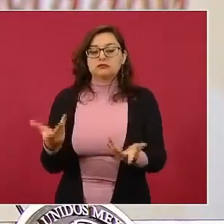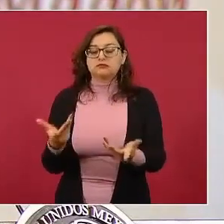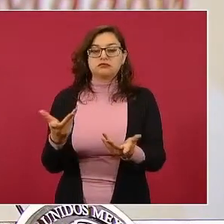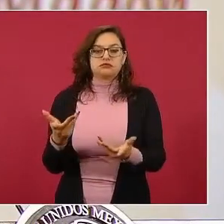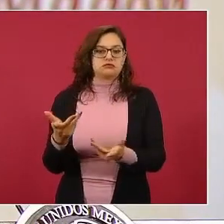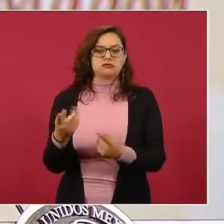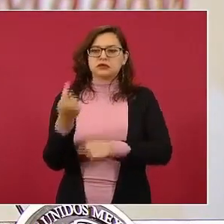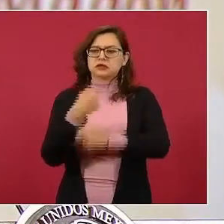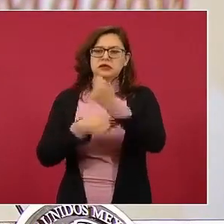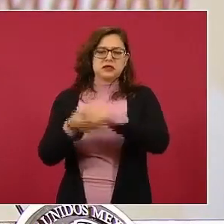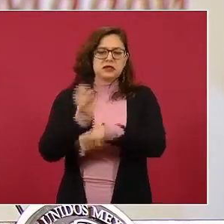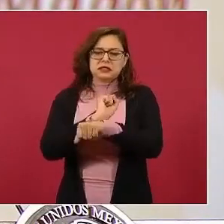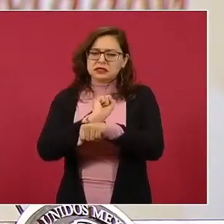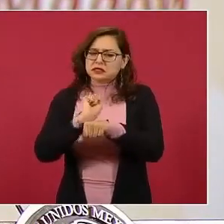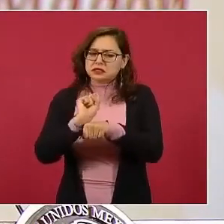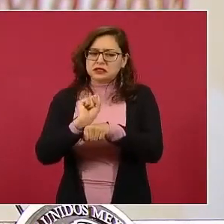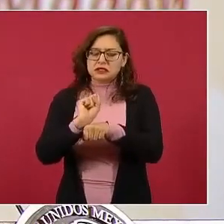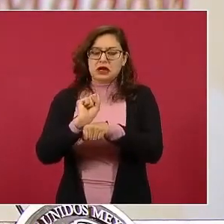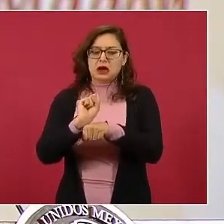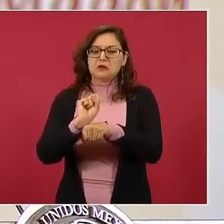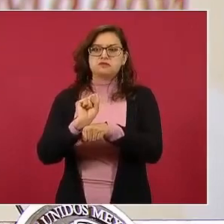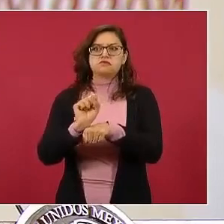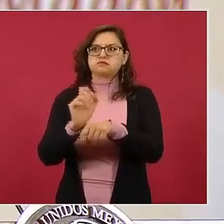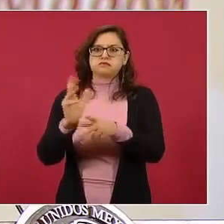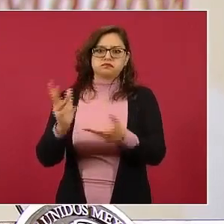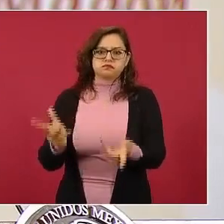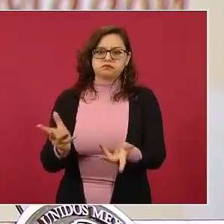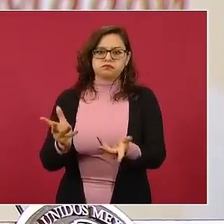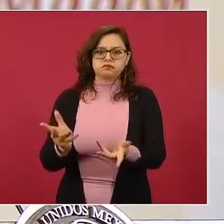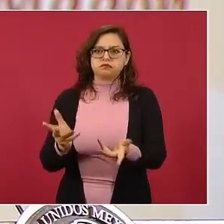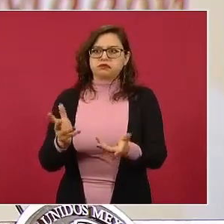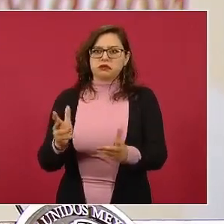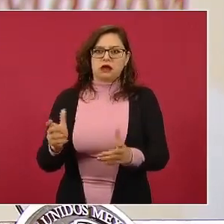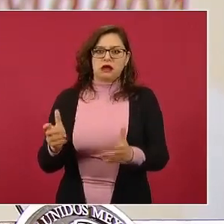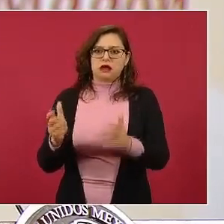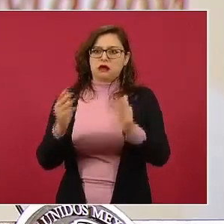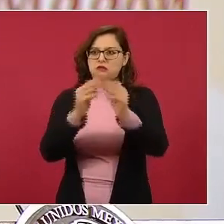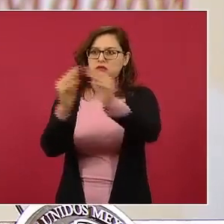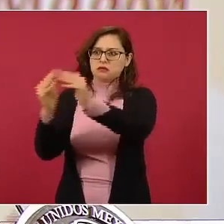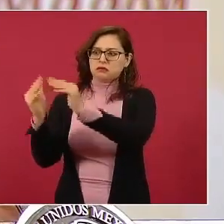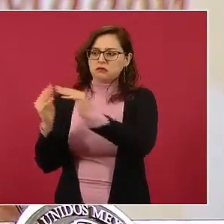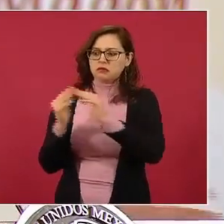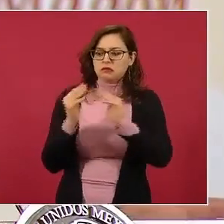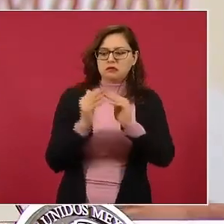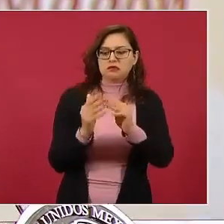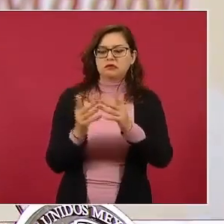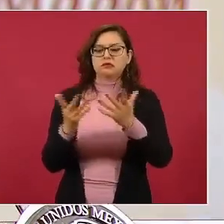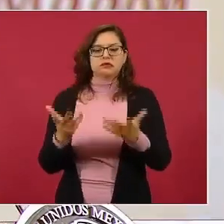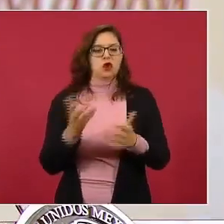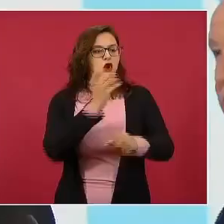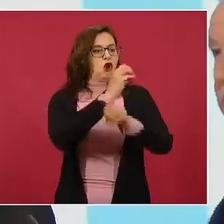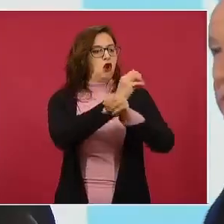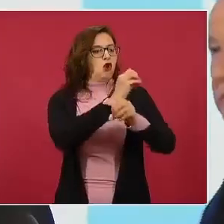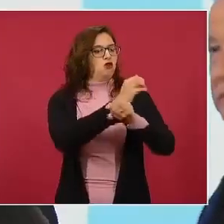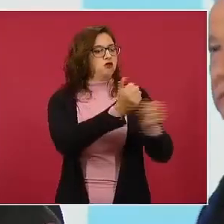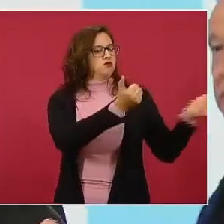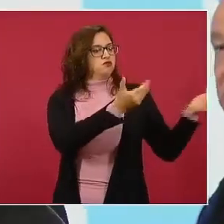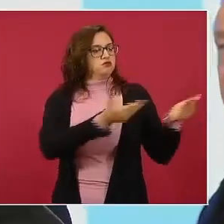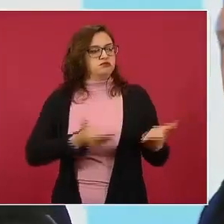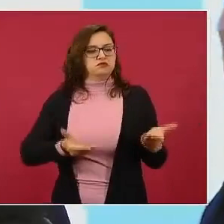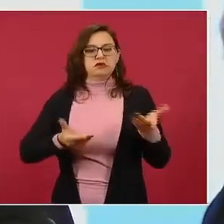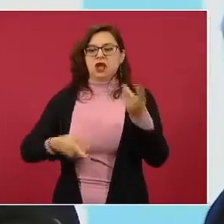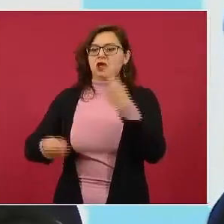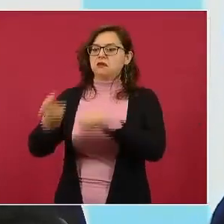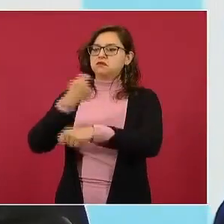tienda normal, de las que han desplazado en los barrios sistemáticamente los OXXOs, llegan y hacen crisis, y pues